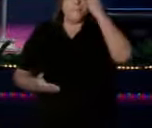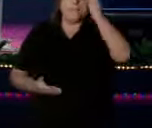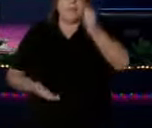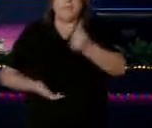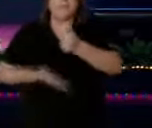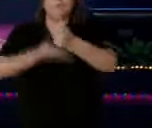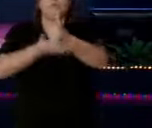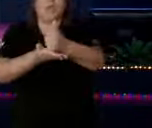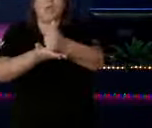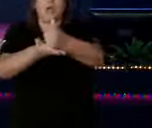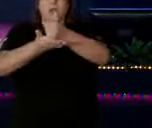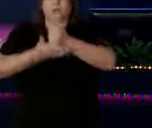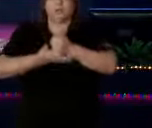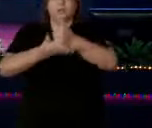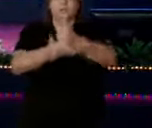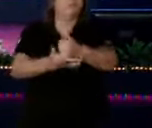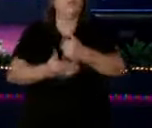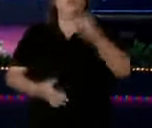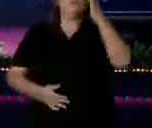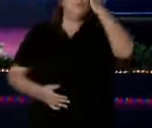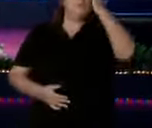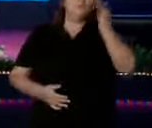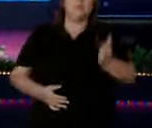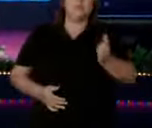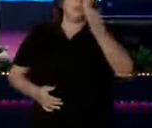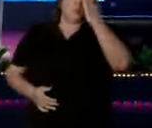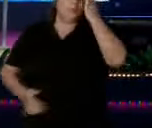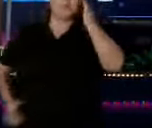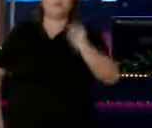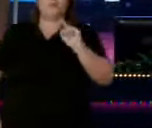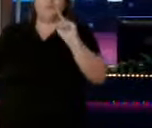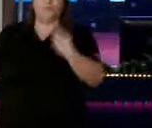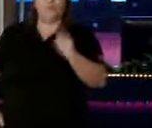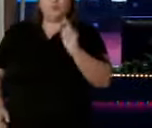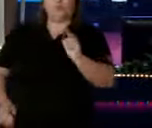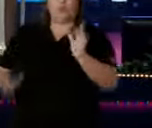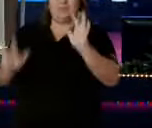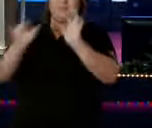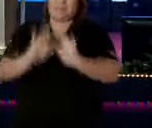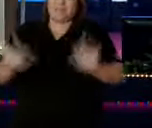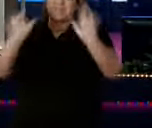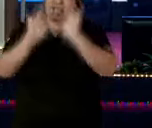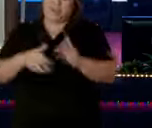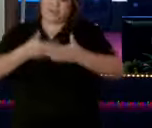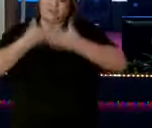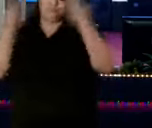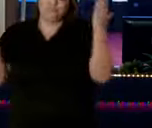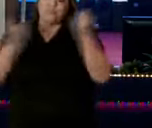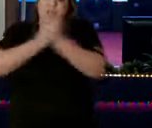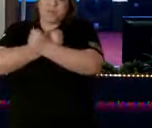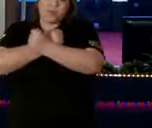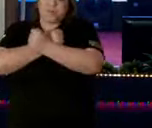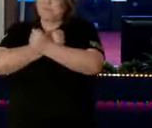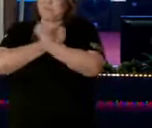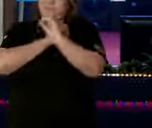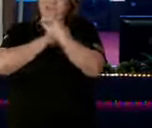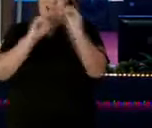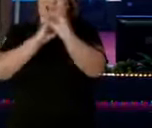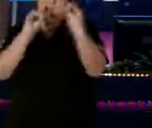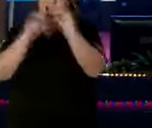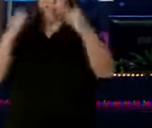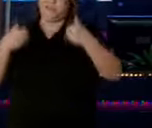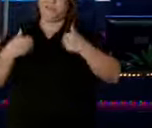mutuamente. Por eso canté la fuerza mayor. Si usted pierde la misericordia y pierde el amor, lo perdió todo.